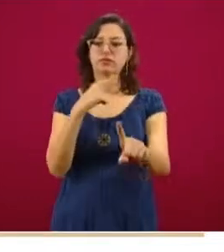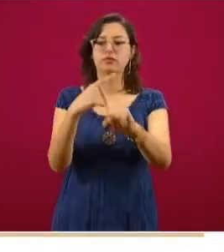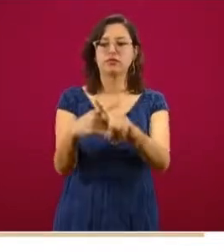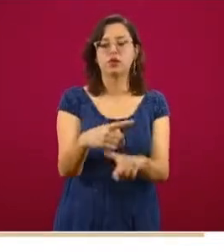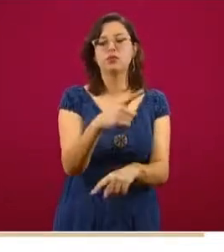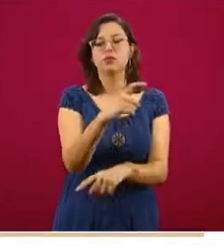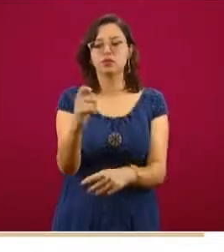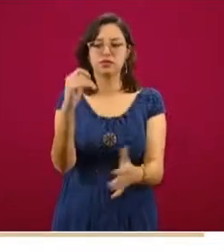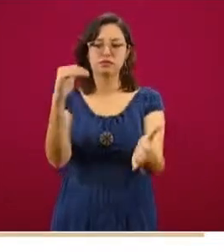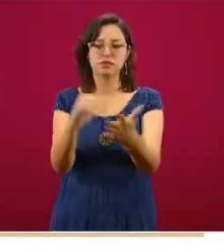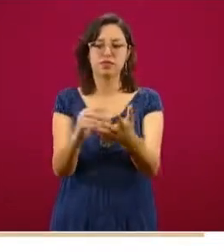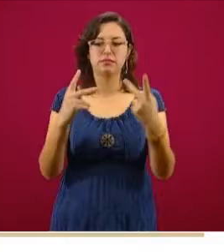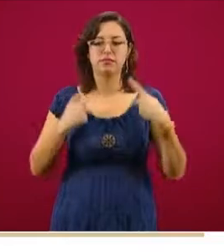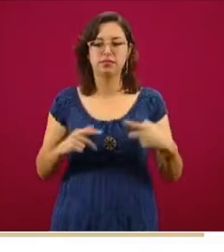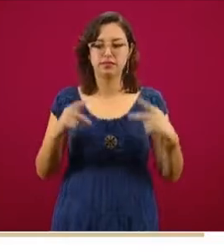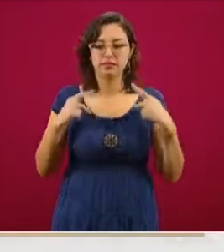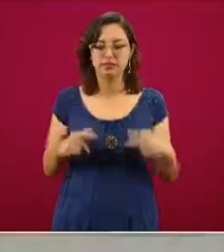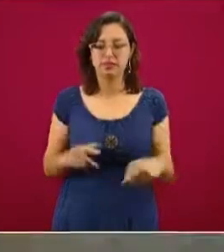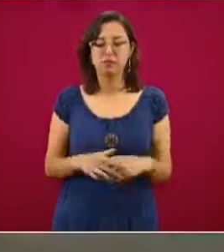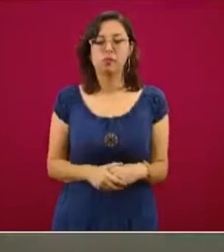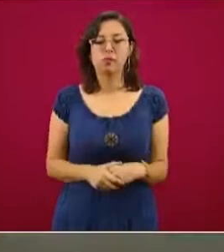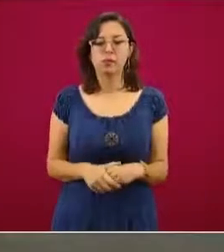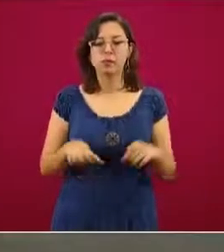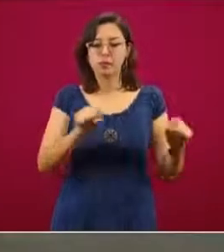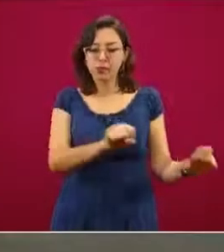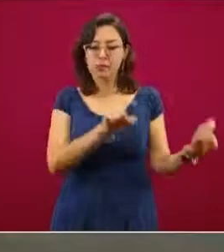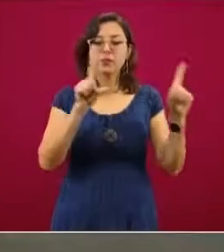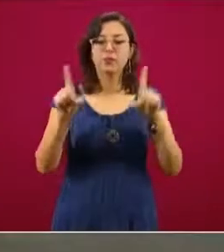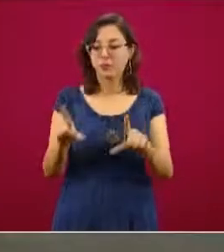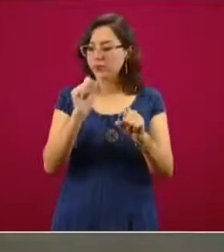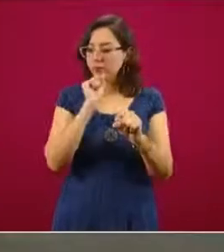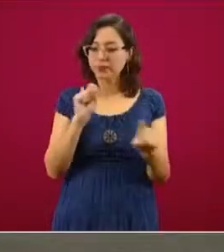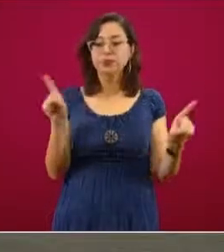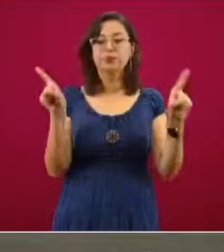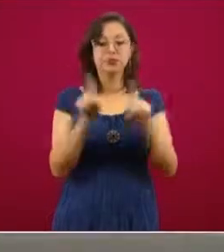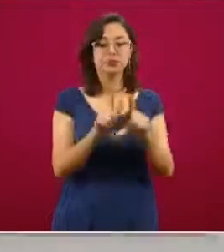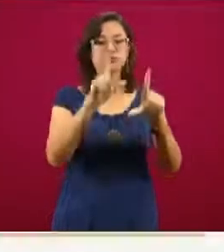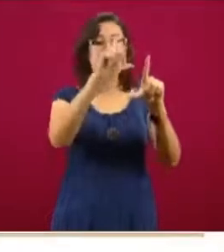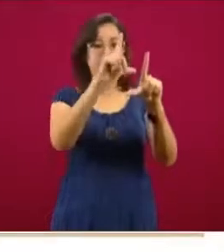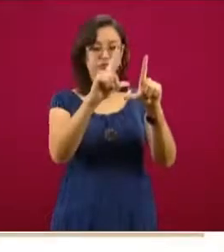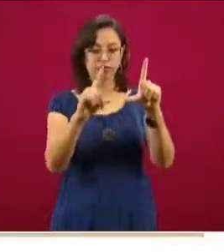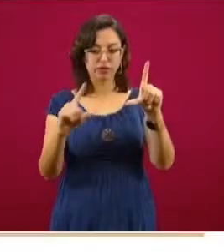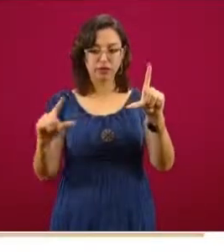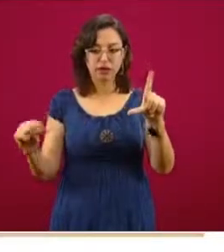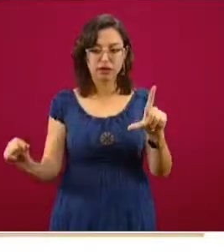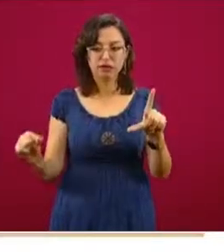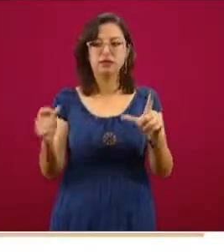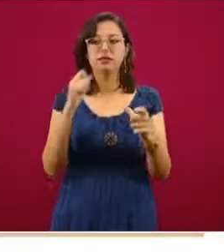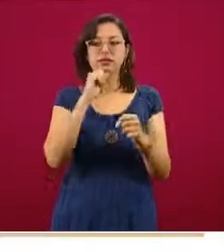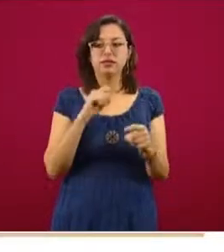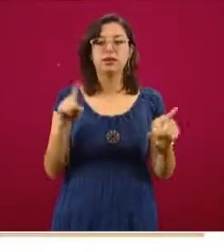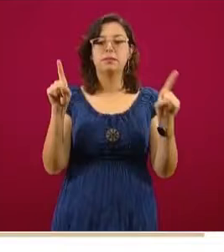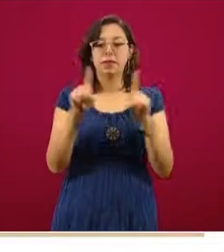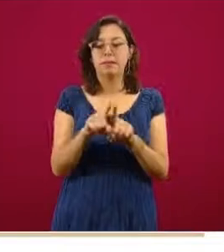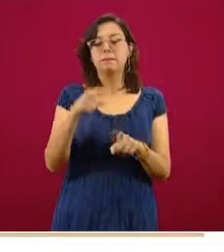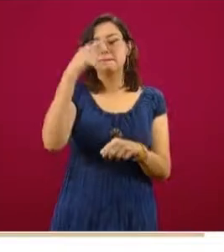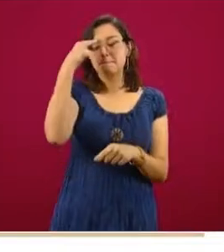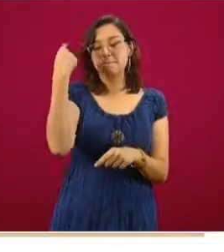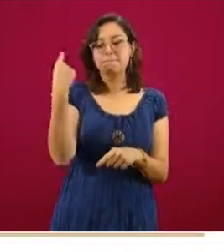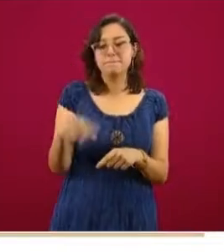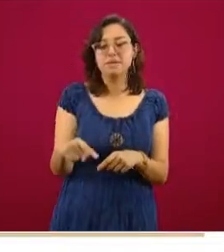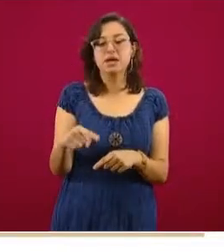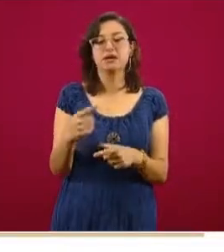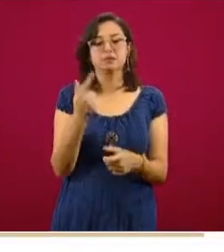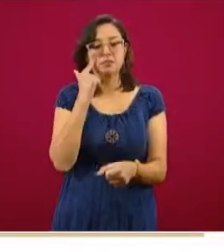epidemia activa en México. Y en la siguiente diapositiva vemos esta misma distribución, pero ahora también en barras descendentes para que ustedes